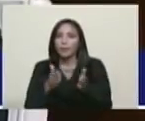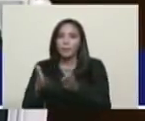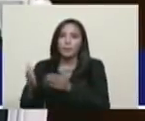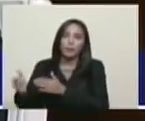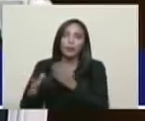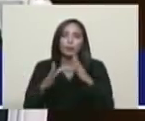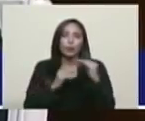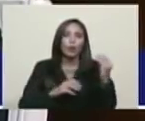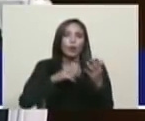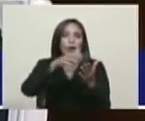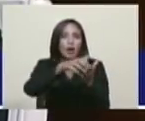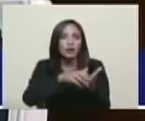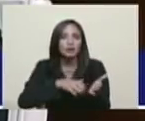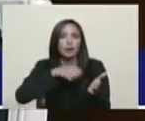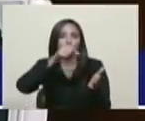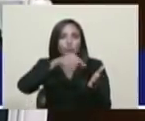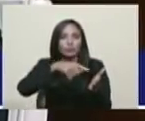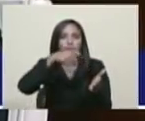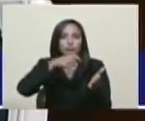agrícola,